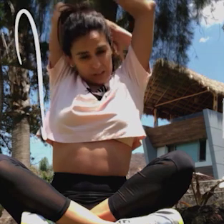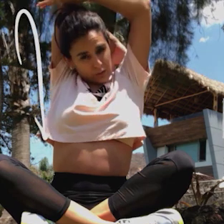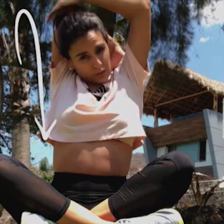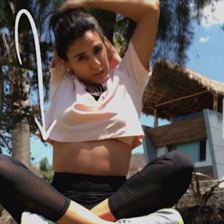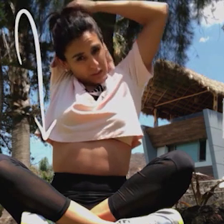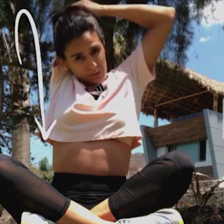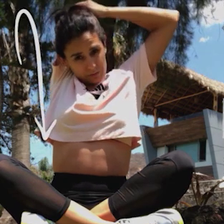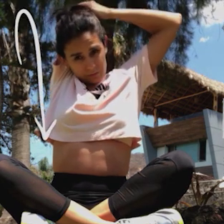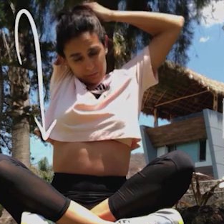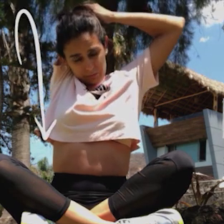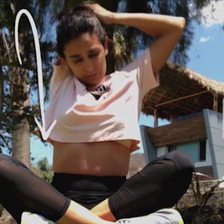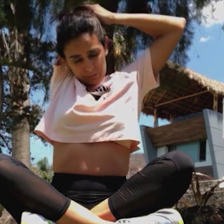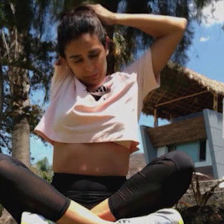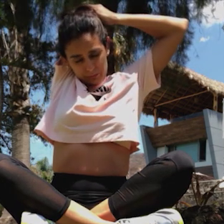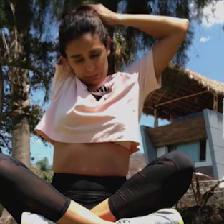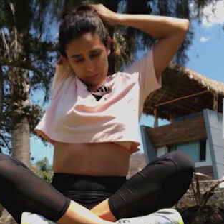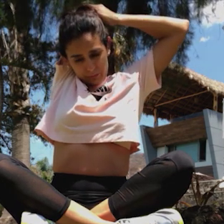después el otro brazo.